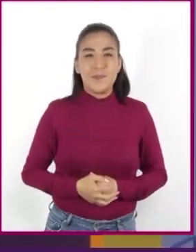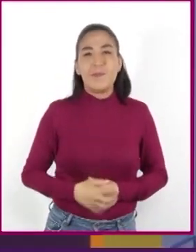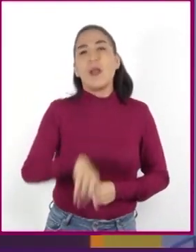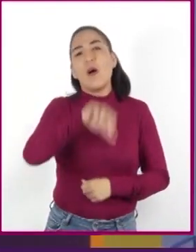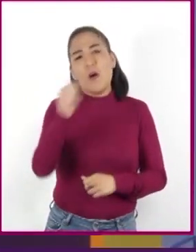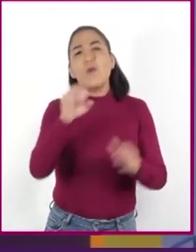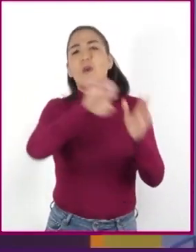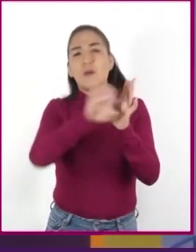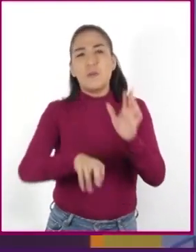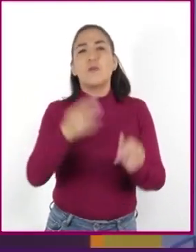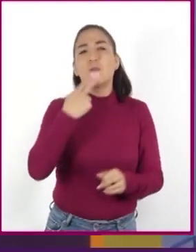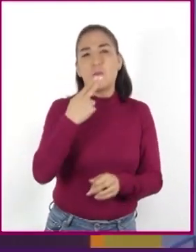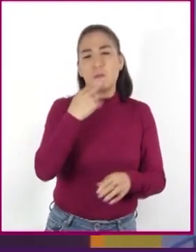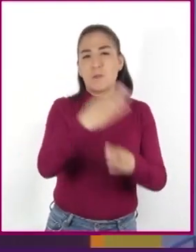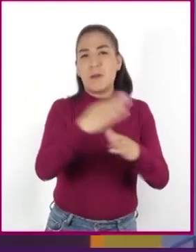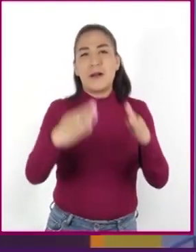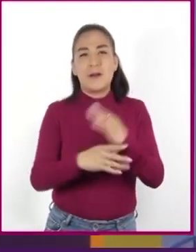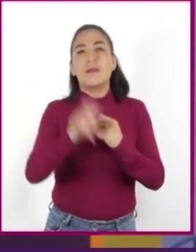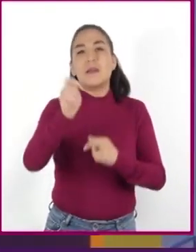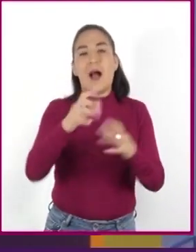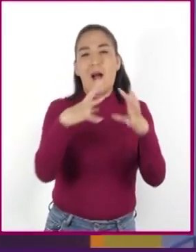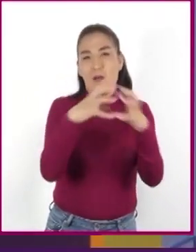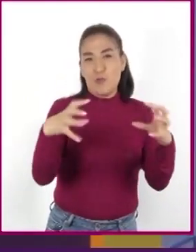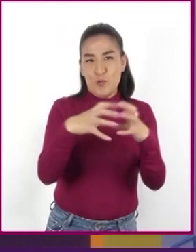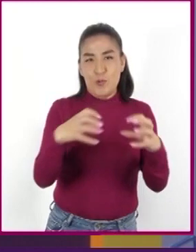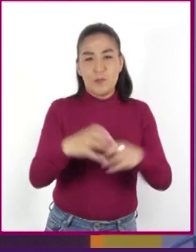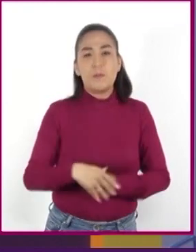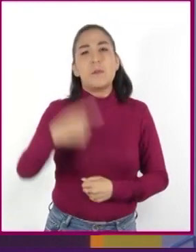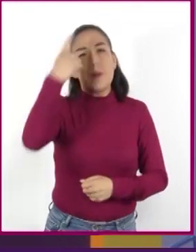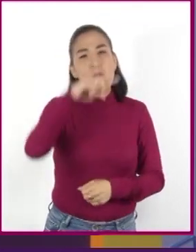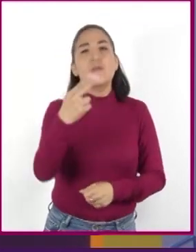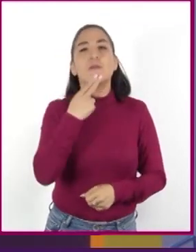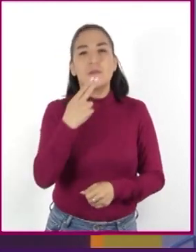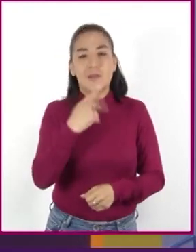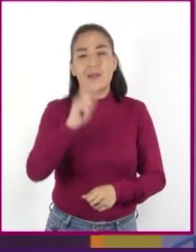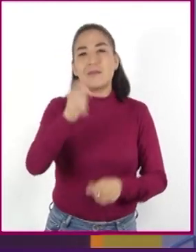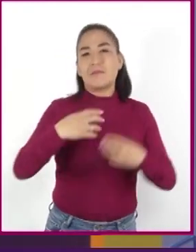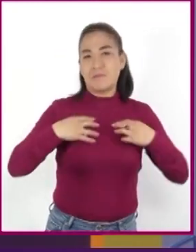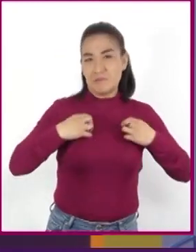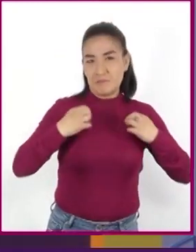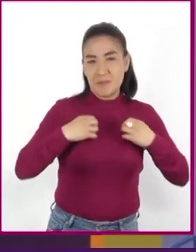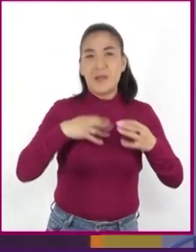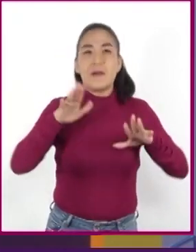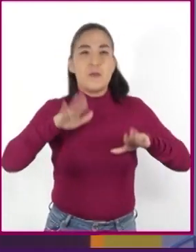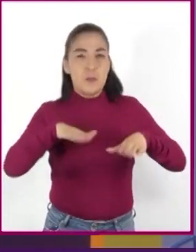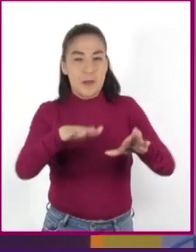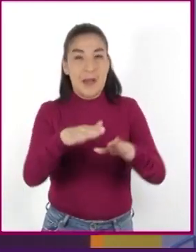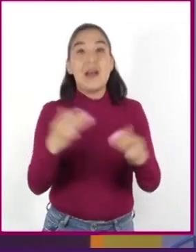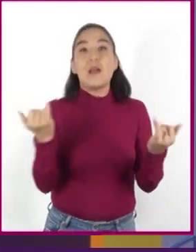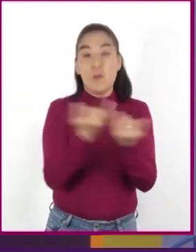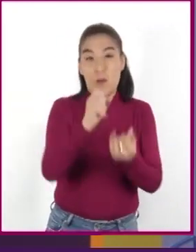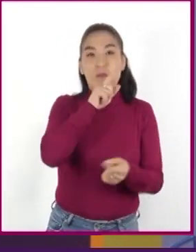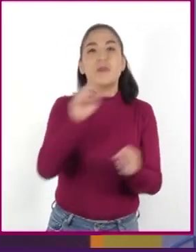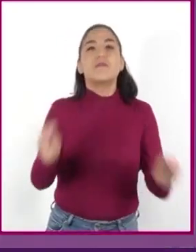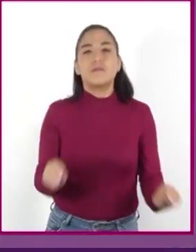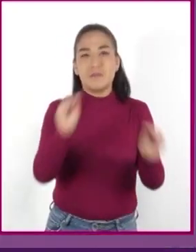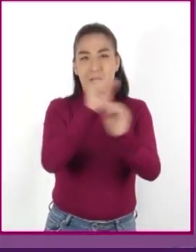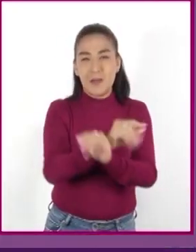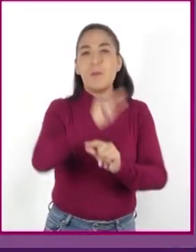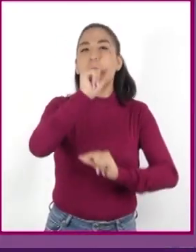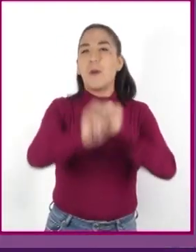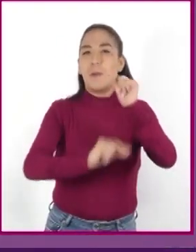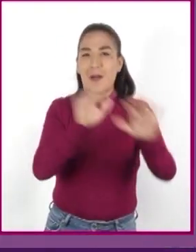uso de materiales naturales es el algodón, que se utiliza para hacer prendas de vestir, pero se ha logrado sustituir poco a